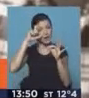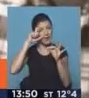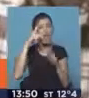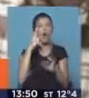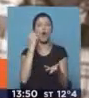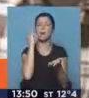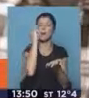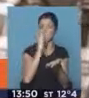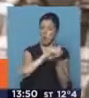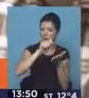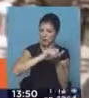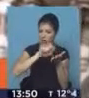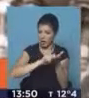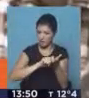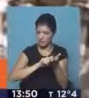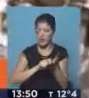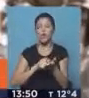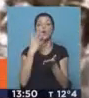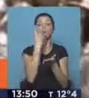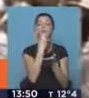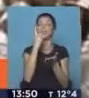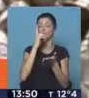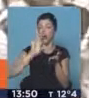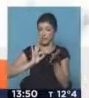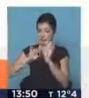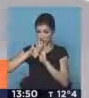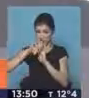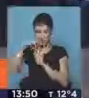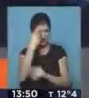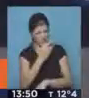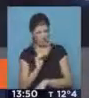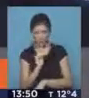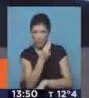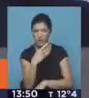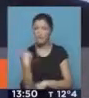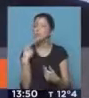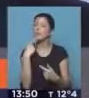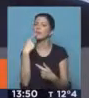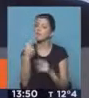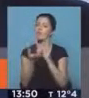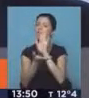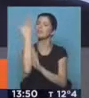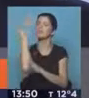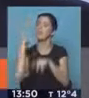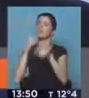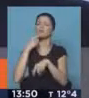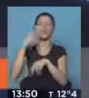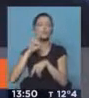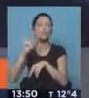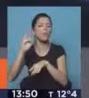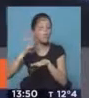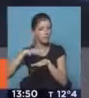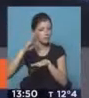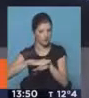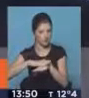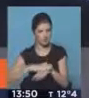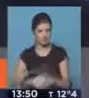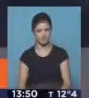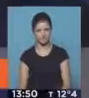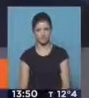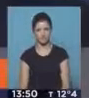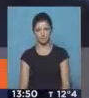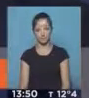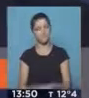contra de que la FARC ingresen al sistema y que son numerosos y dan para tener votos, dan para tener diputados, y